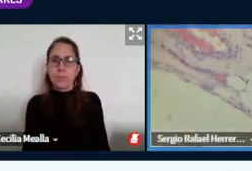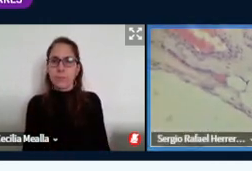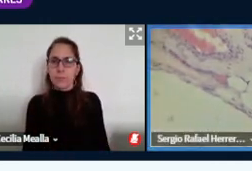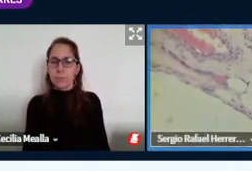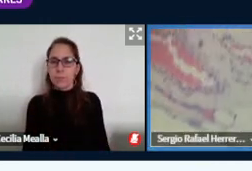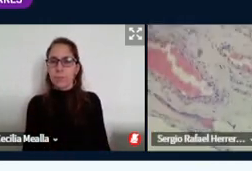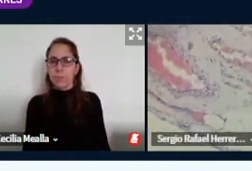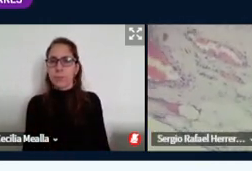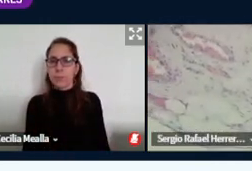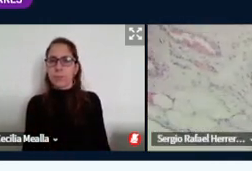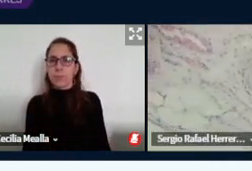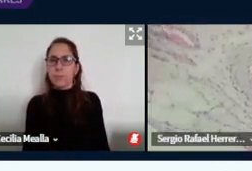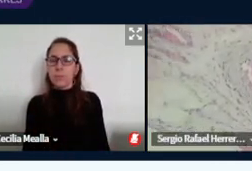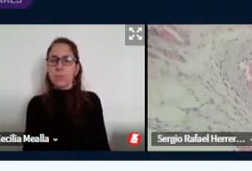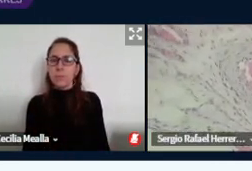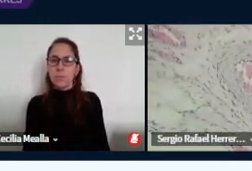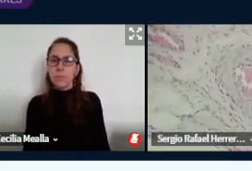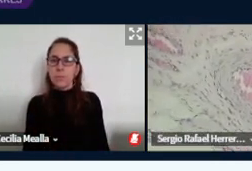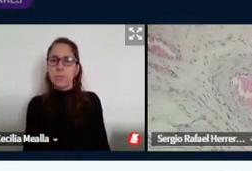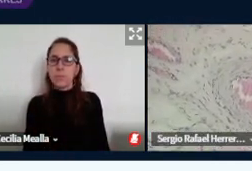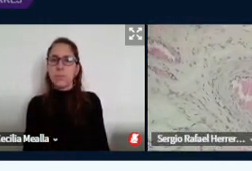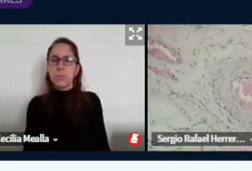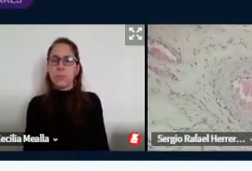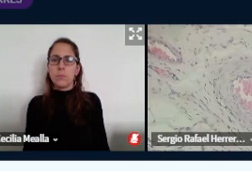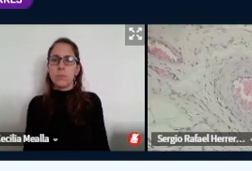mezcló todo. enfocar.